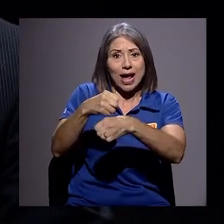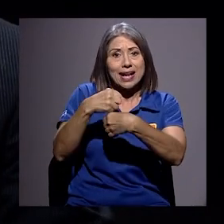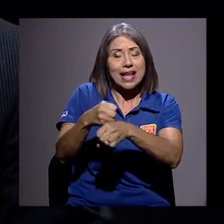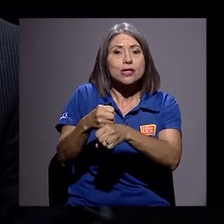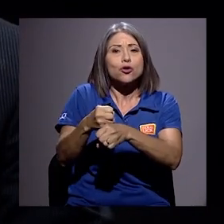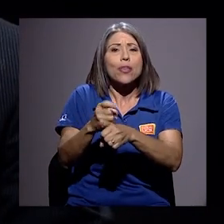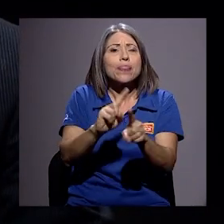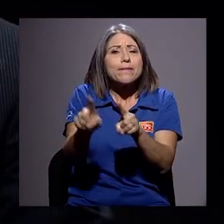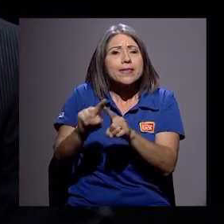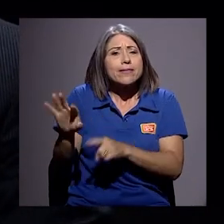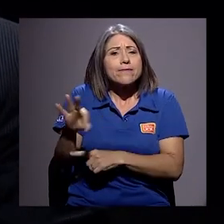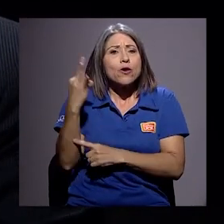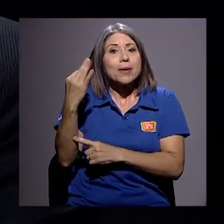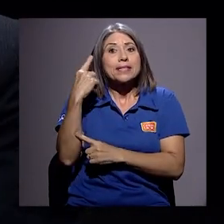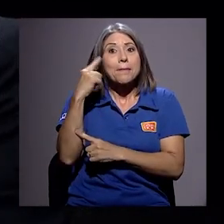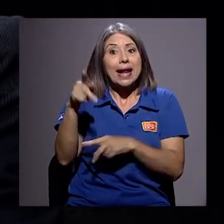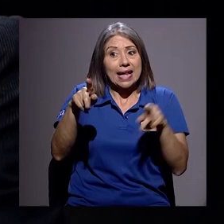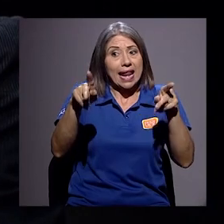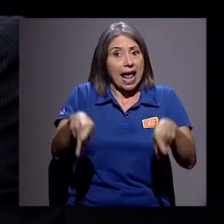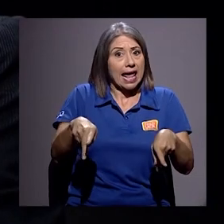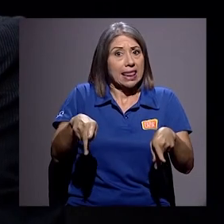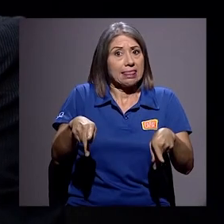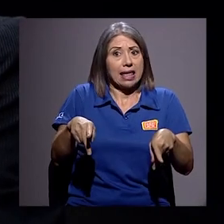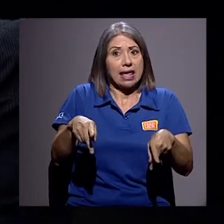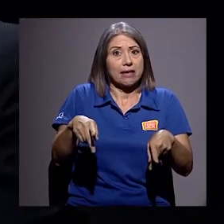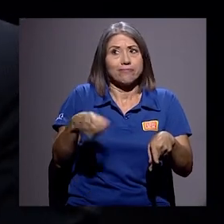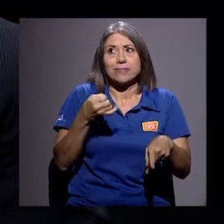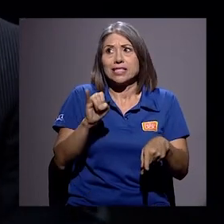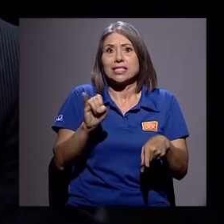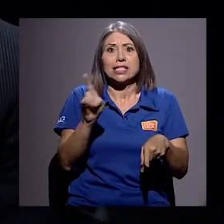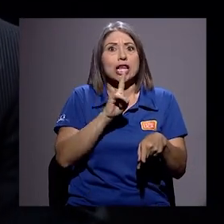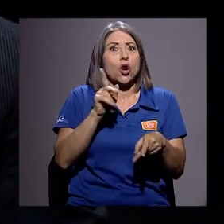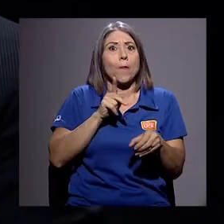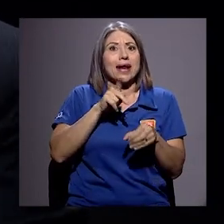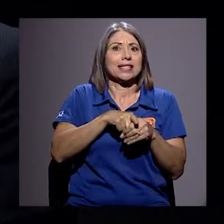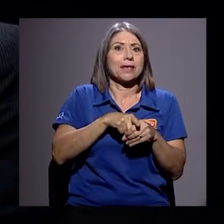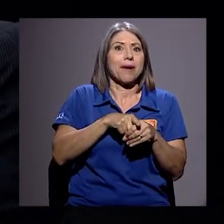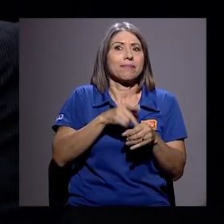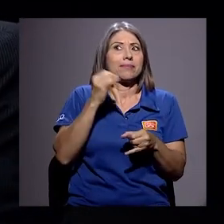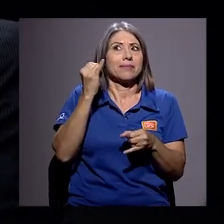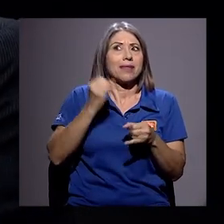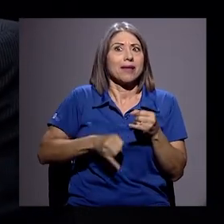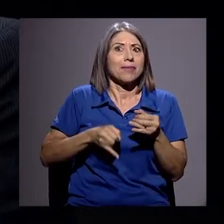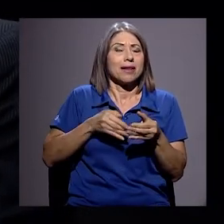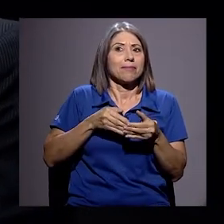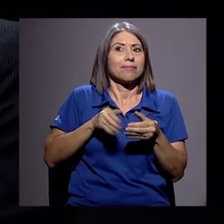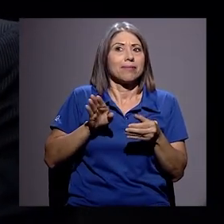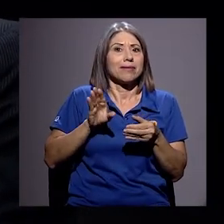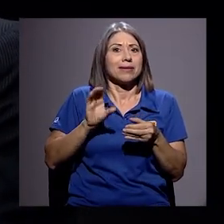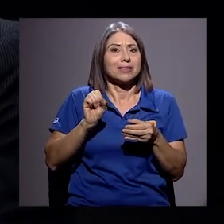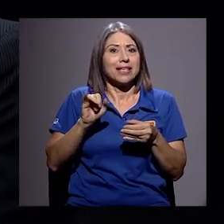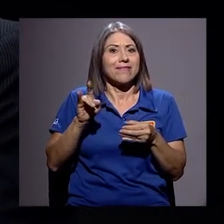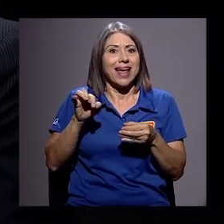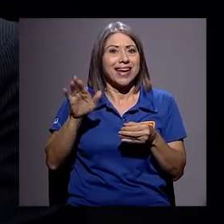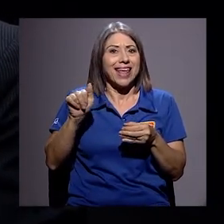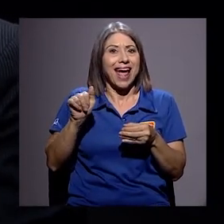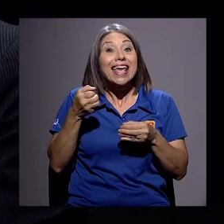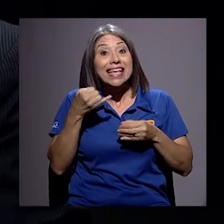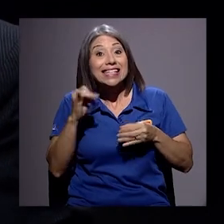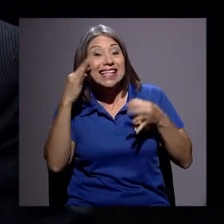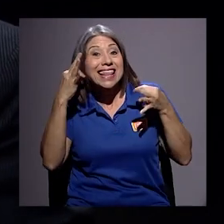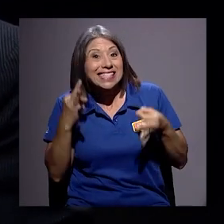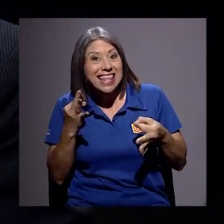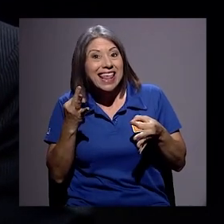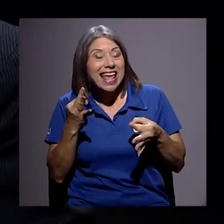para que la gente si no participa termine en siberia y si is y si decide no participar digamos hay